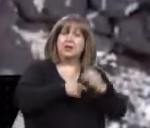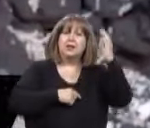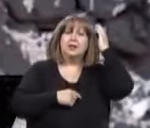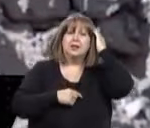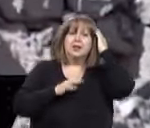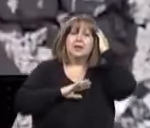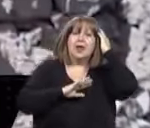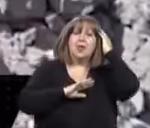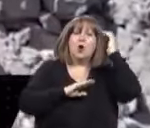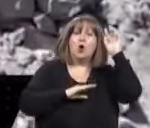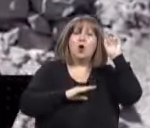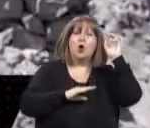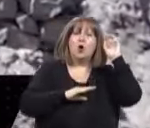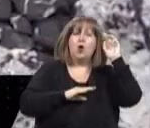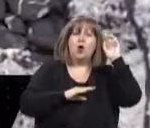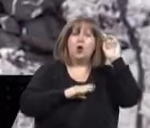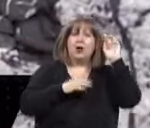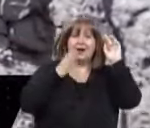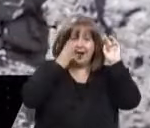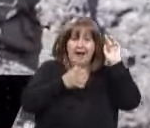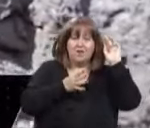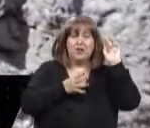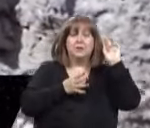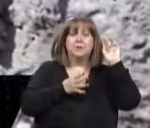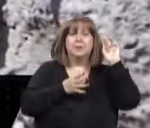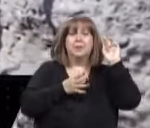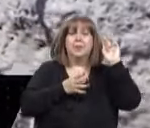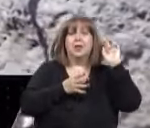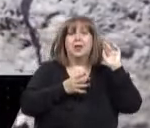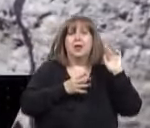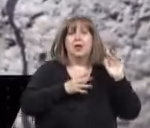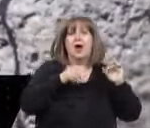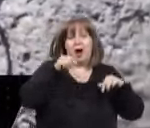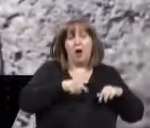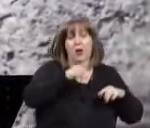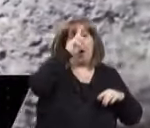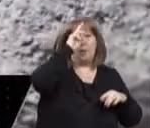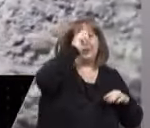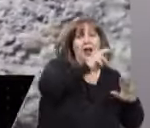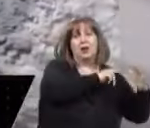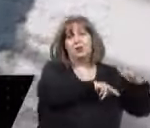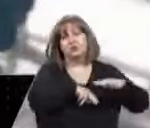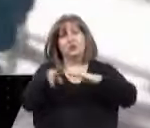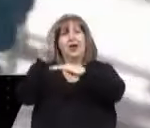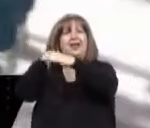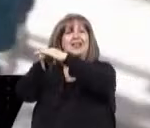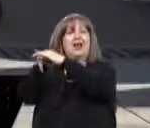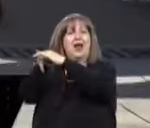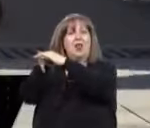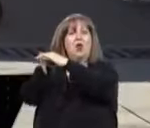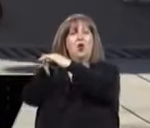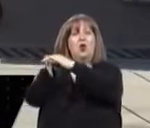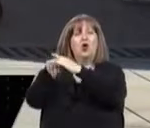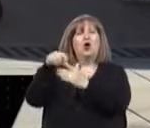un traumatismo de cráneo severo, que es por tal motivo que se encuentra en estos momentos internado en el